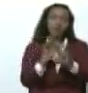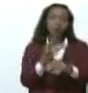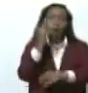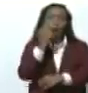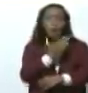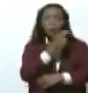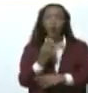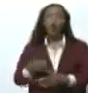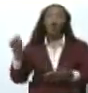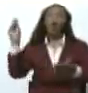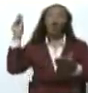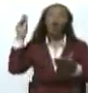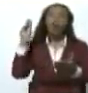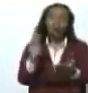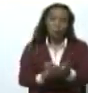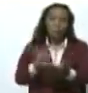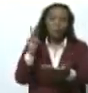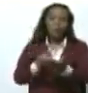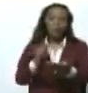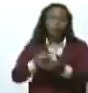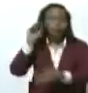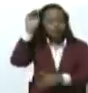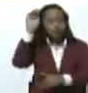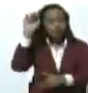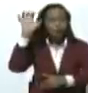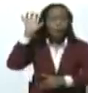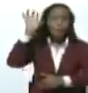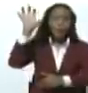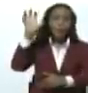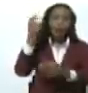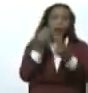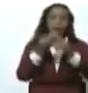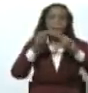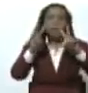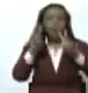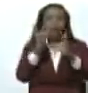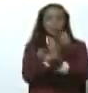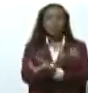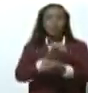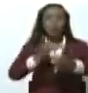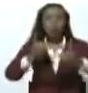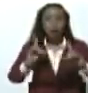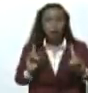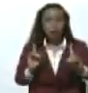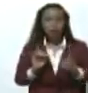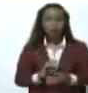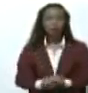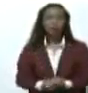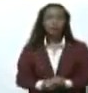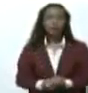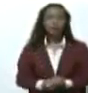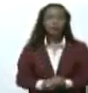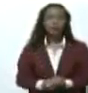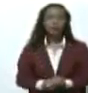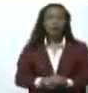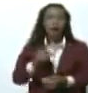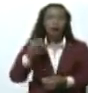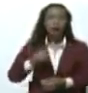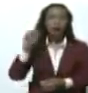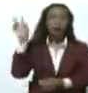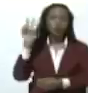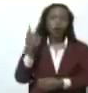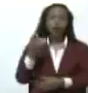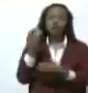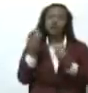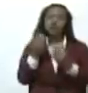comprometido nuevamente con el futuro de la patria, con la paz, la democracia en Venezuela.